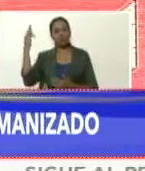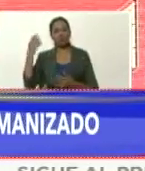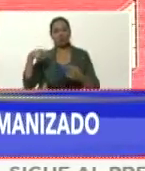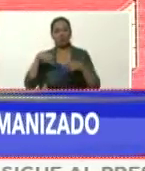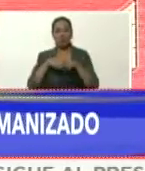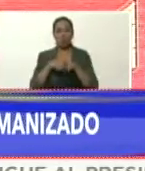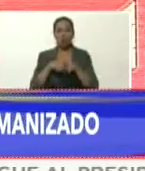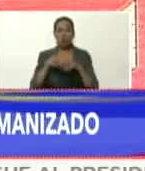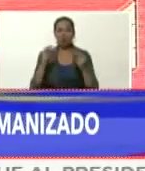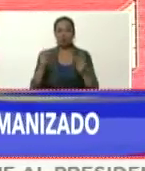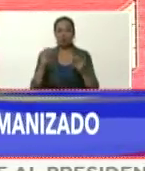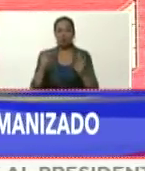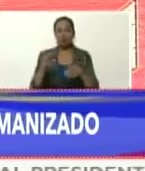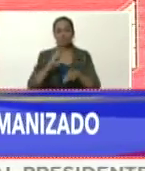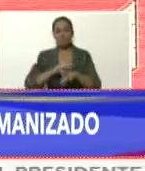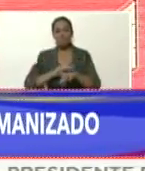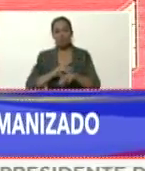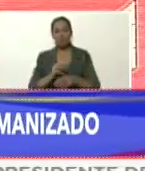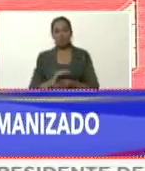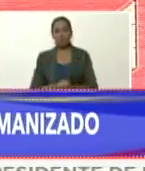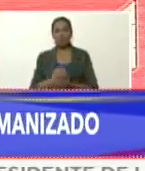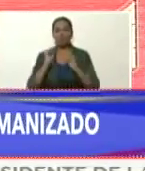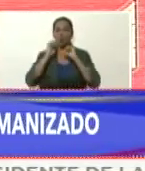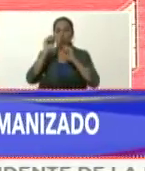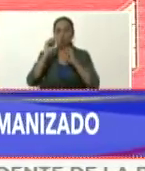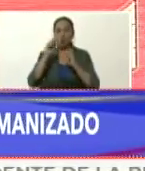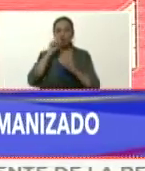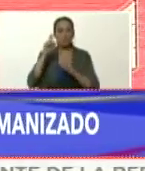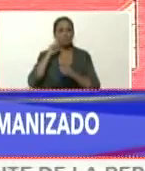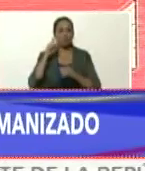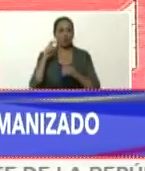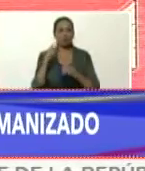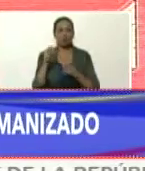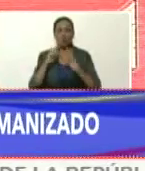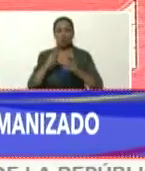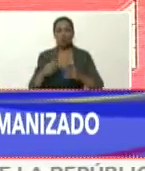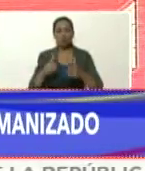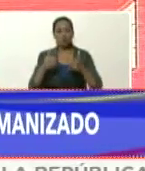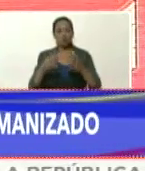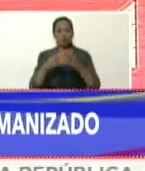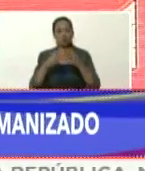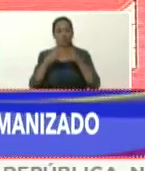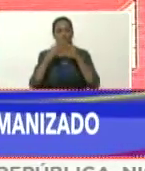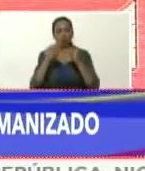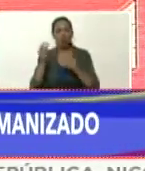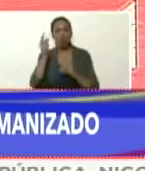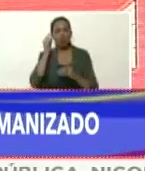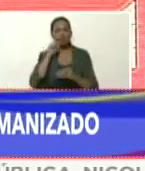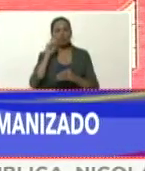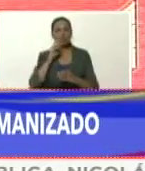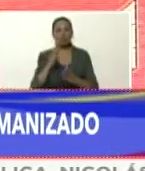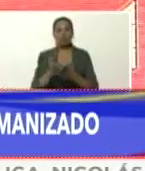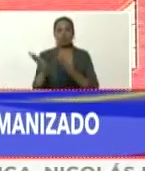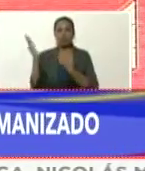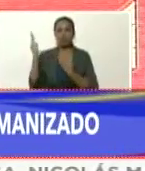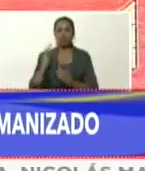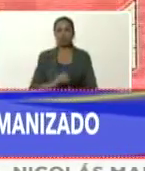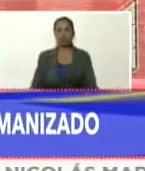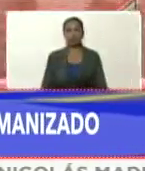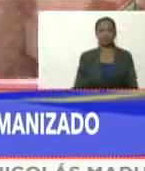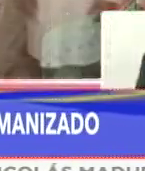del accionar médico y lograr el parto humanizado para todas las mujeres embarazadas. Adelante, doctora María.